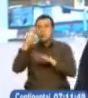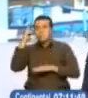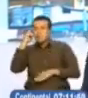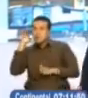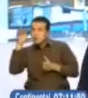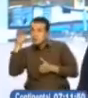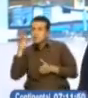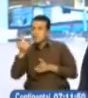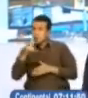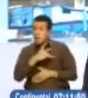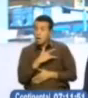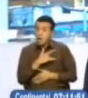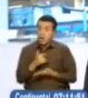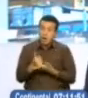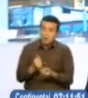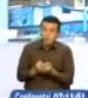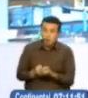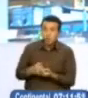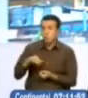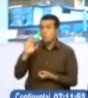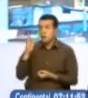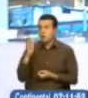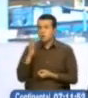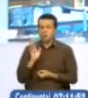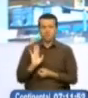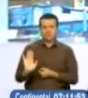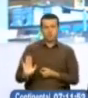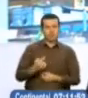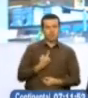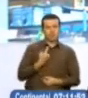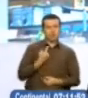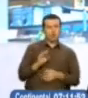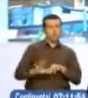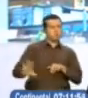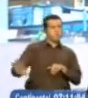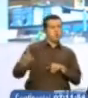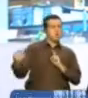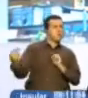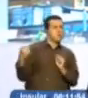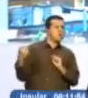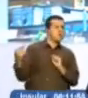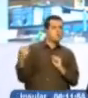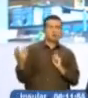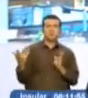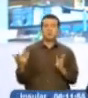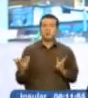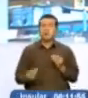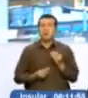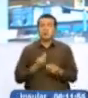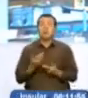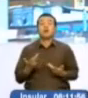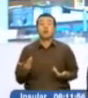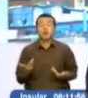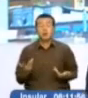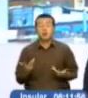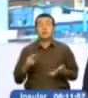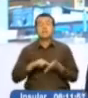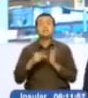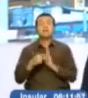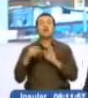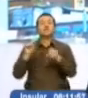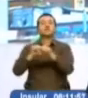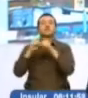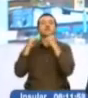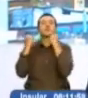colectivo, en el bien común, en menos este individualismo, además hostil con el otro, es la recuperación de lo que podríamos llamar la